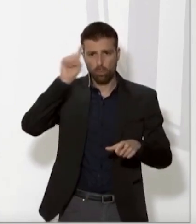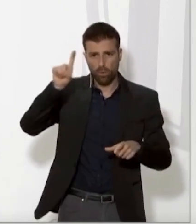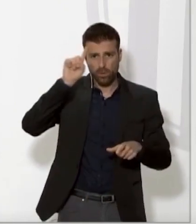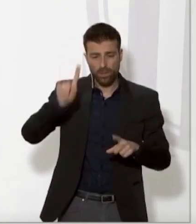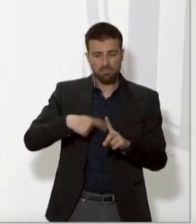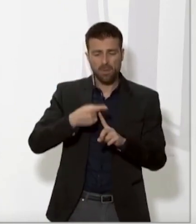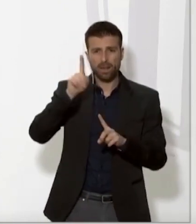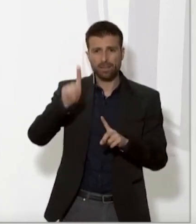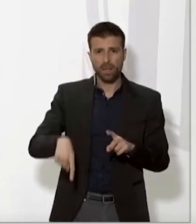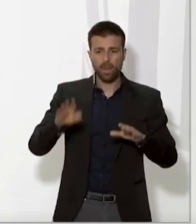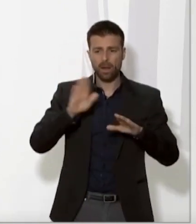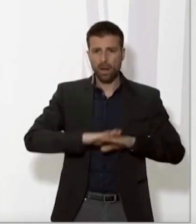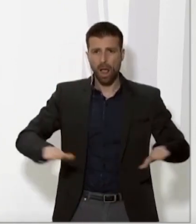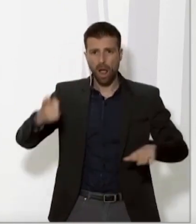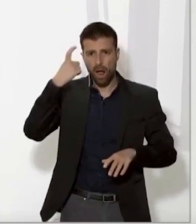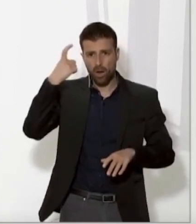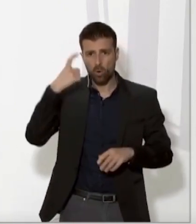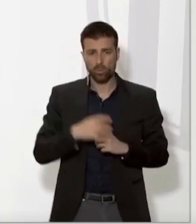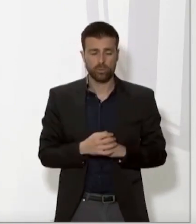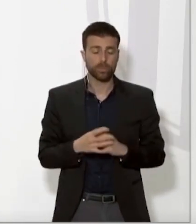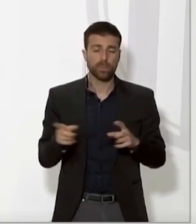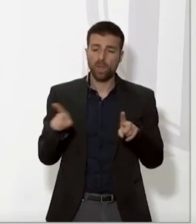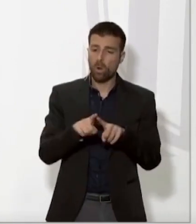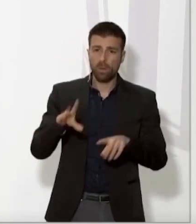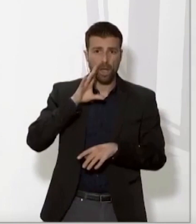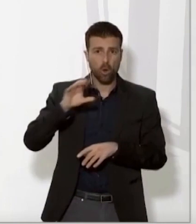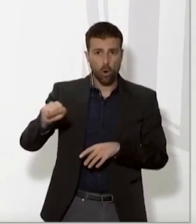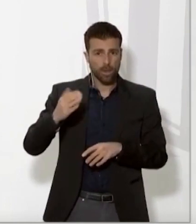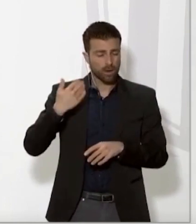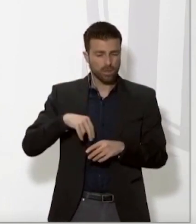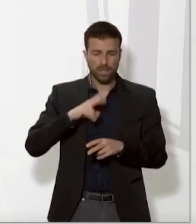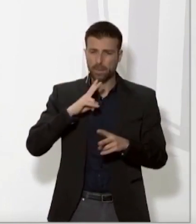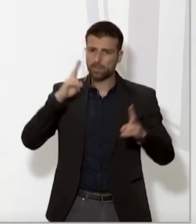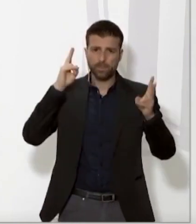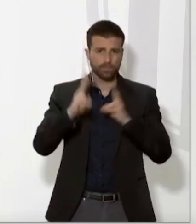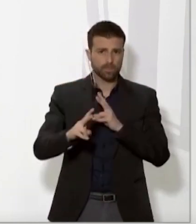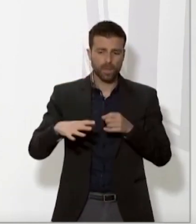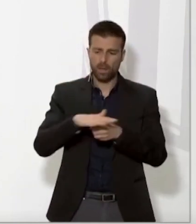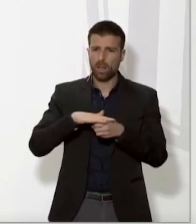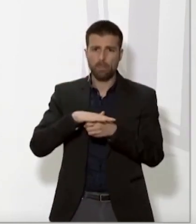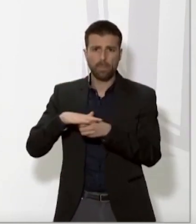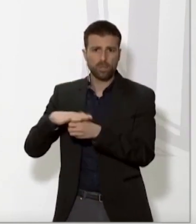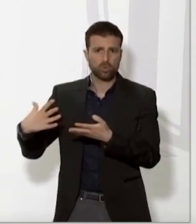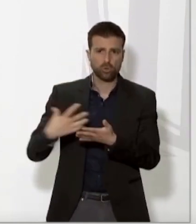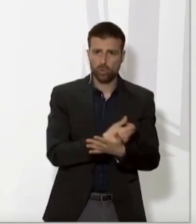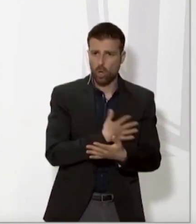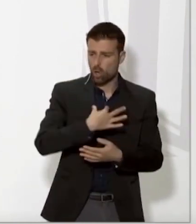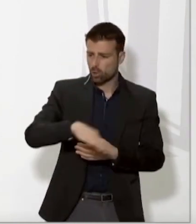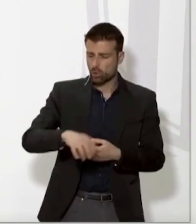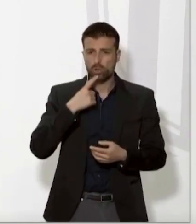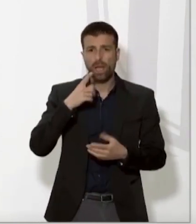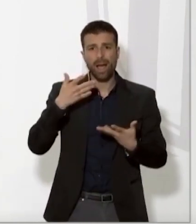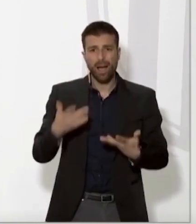especialmente sobre el alumnado en todo caso el gobierno va a dar respuesta en todos los ámbitos posibles trabaja